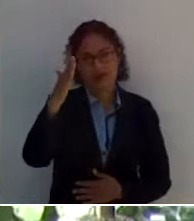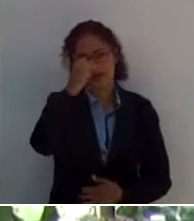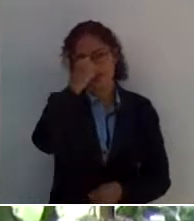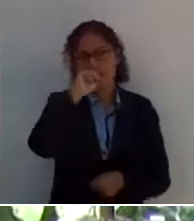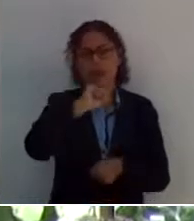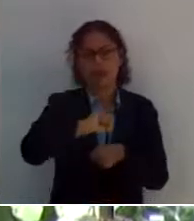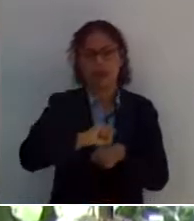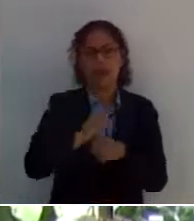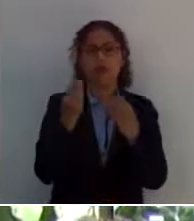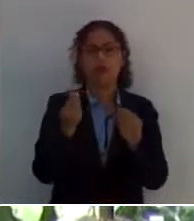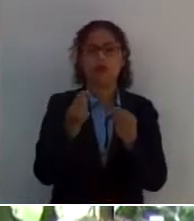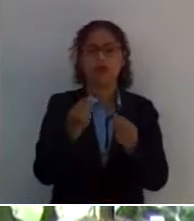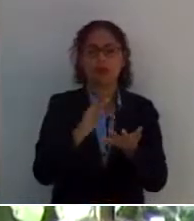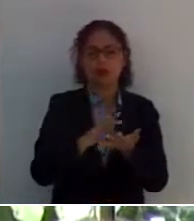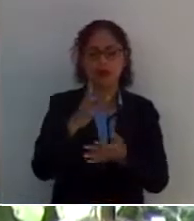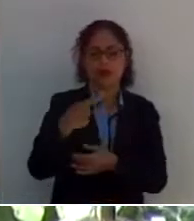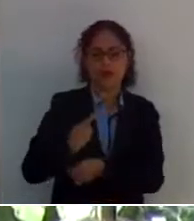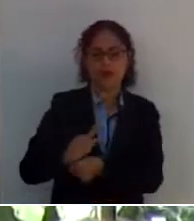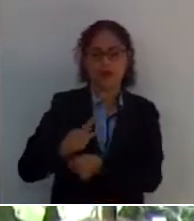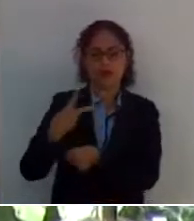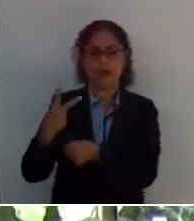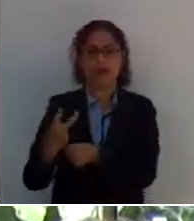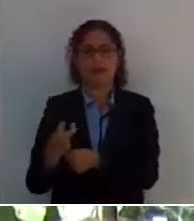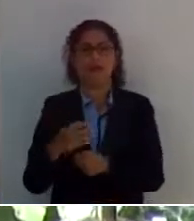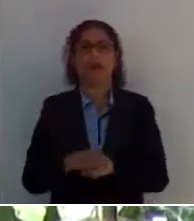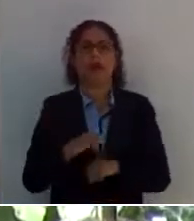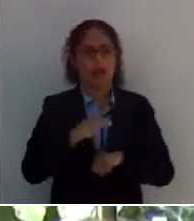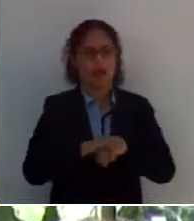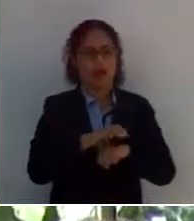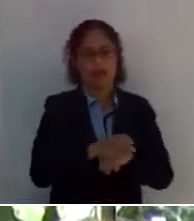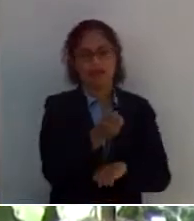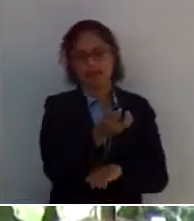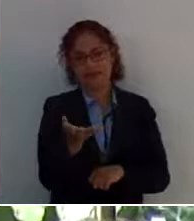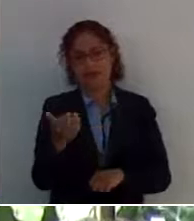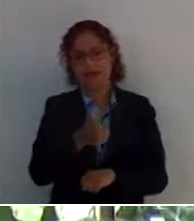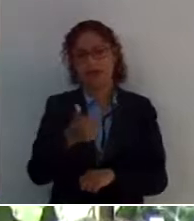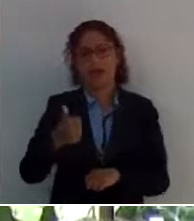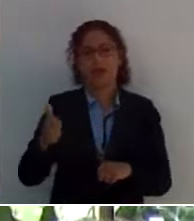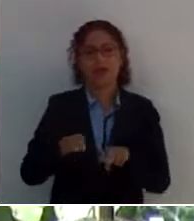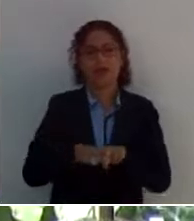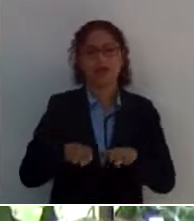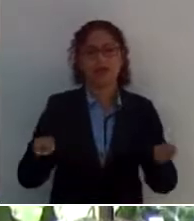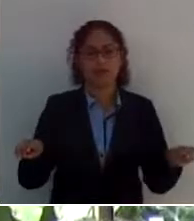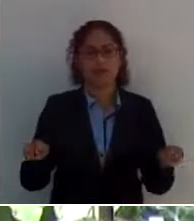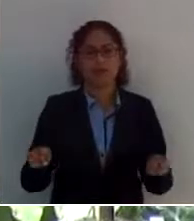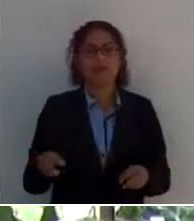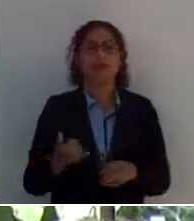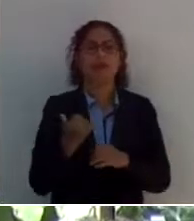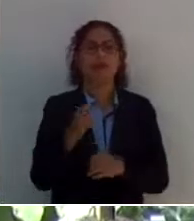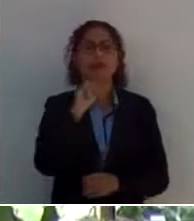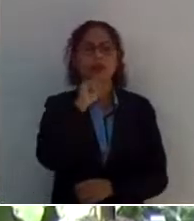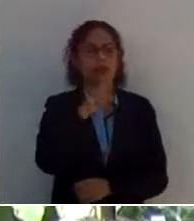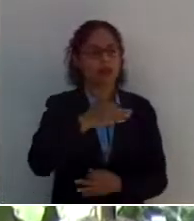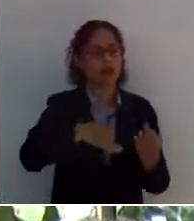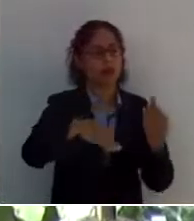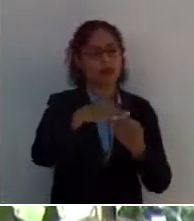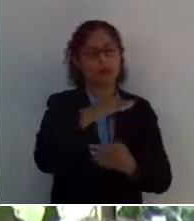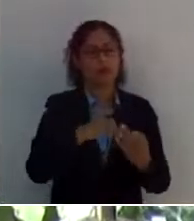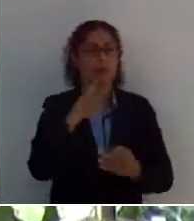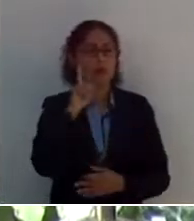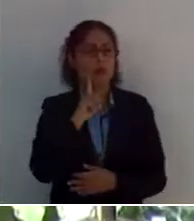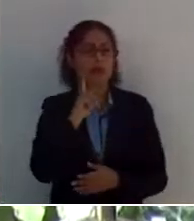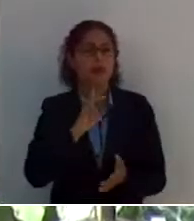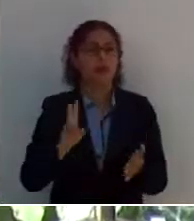por el espacio y la invitación. A mis amigos del Presidium, compañeros empresarios, y sobre todo a ustedes, hombres y mujeres valientes,